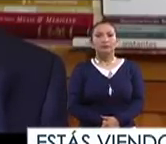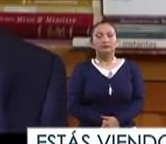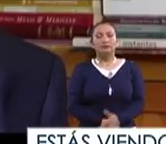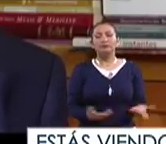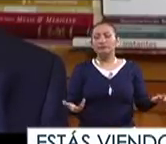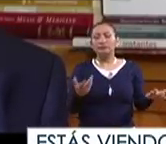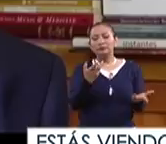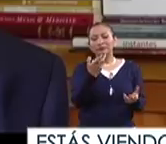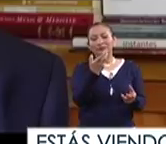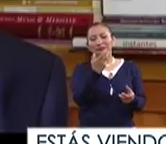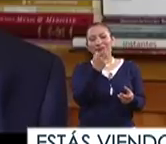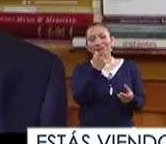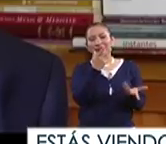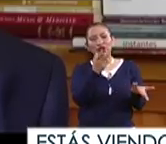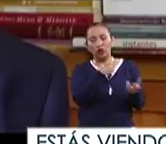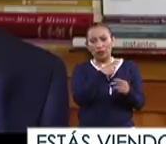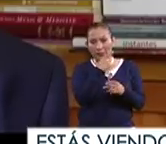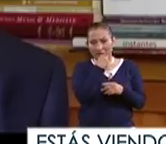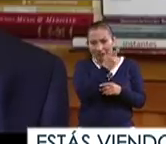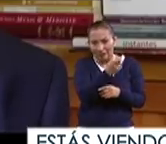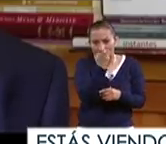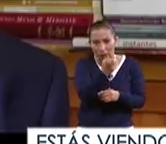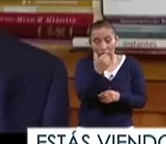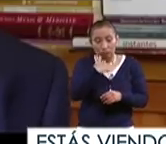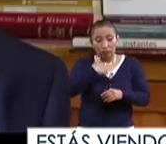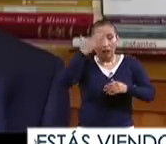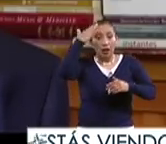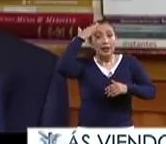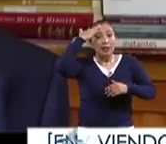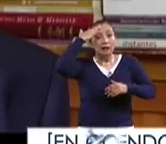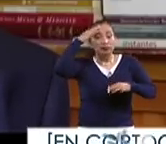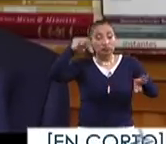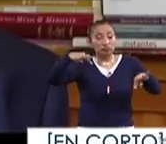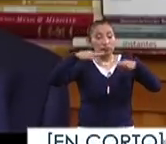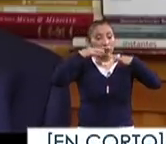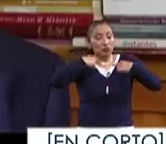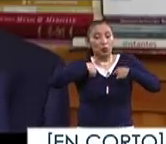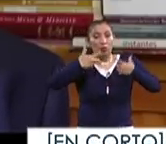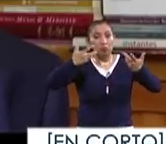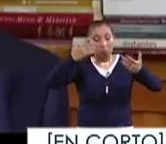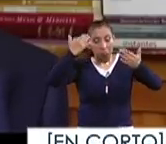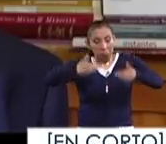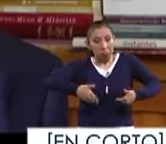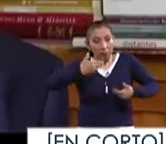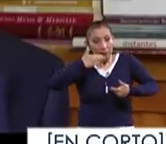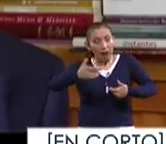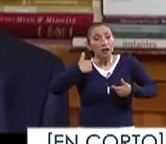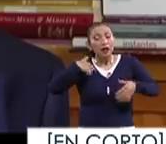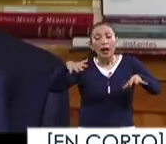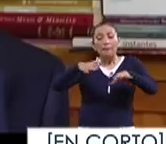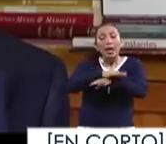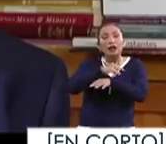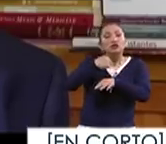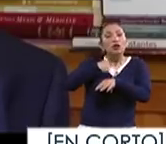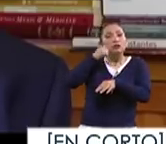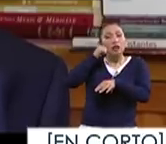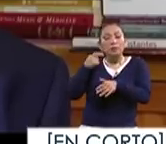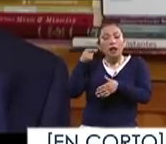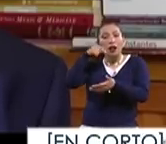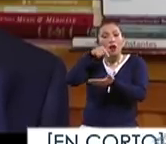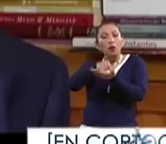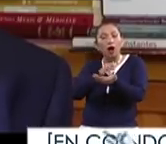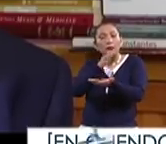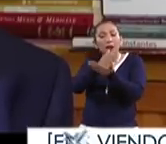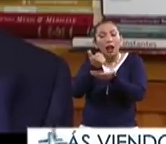La palabra no debía salir de mi boca, pero es liderazgo. La única manera de cambiar las cosas en la vida es estar en un